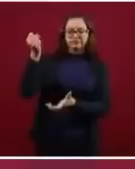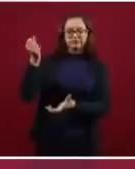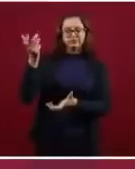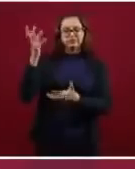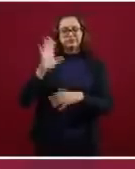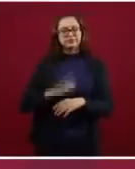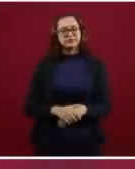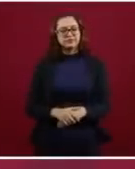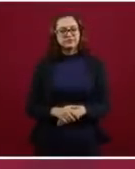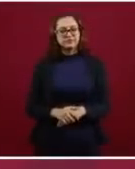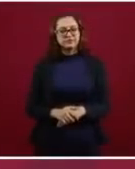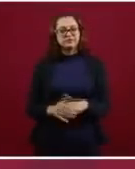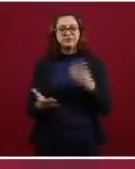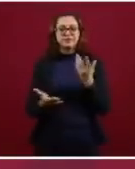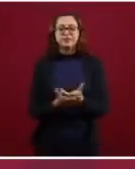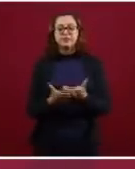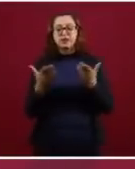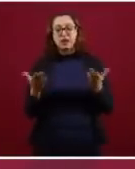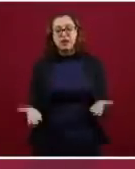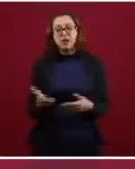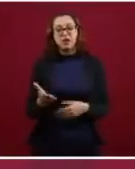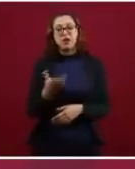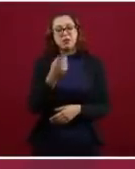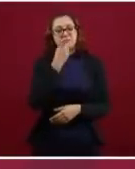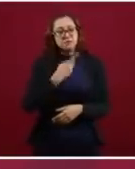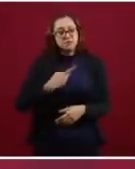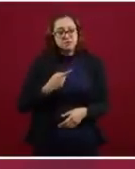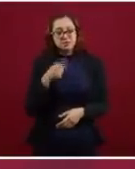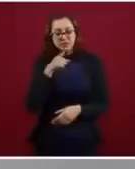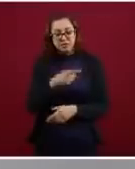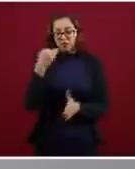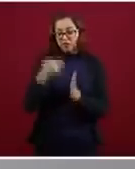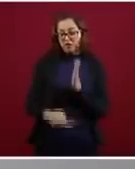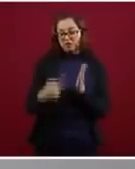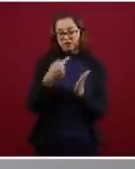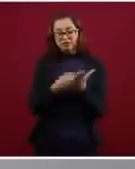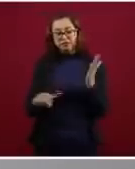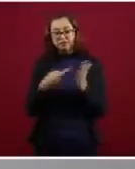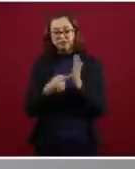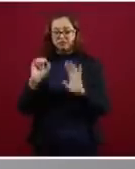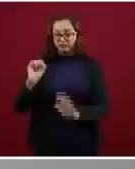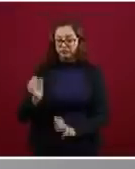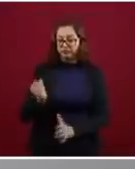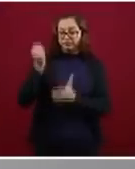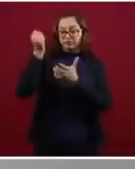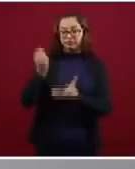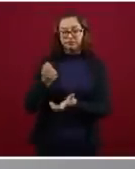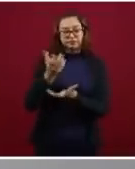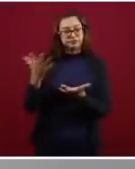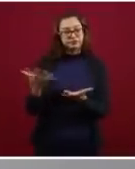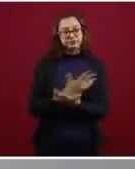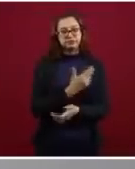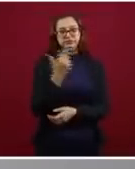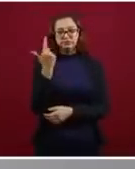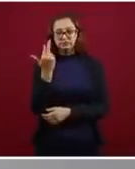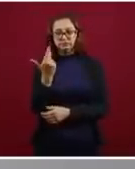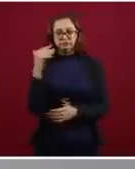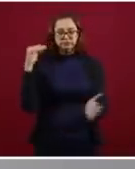están ofreciendo que si aumenta el déficit vamos a tener una bolsa de 25,000 millones.